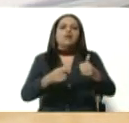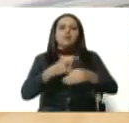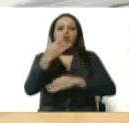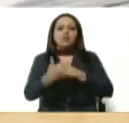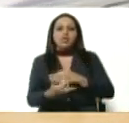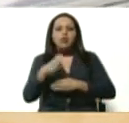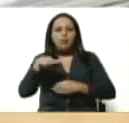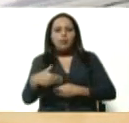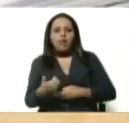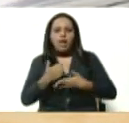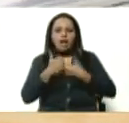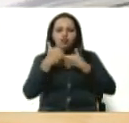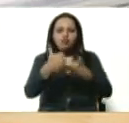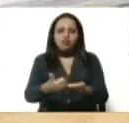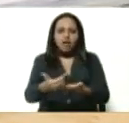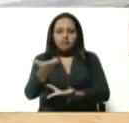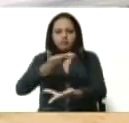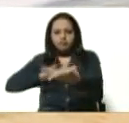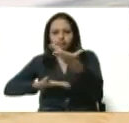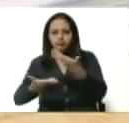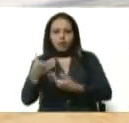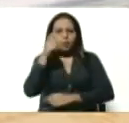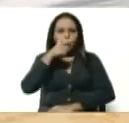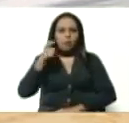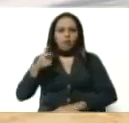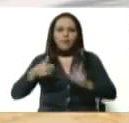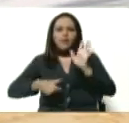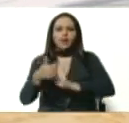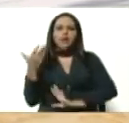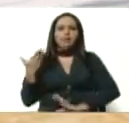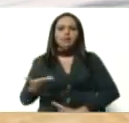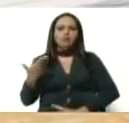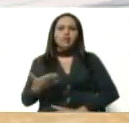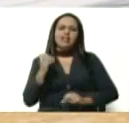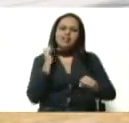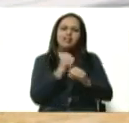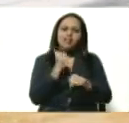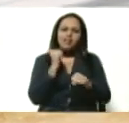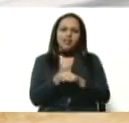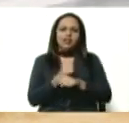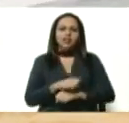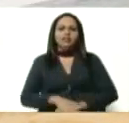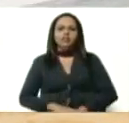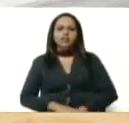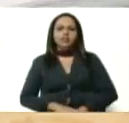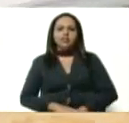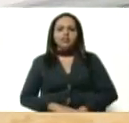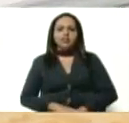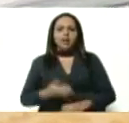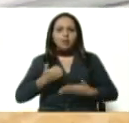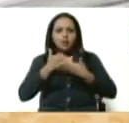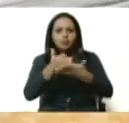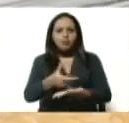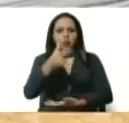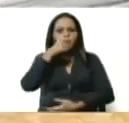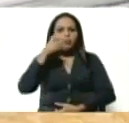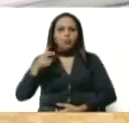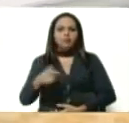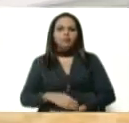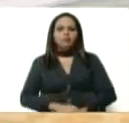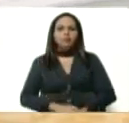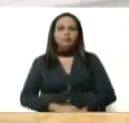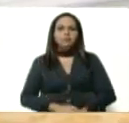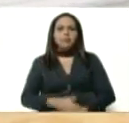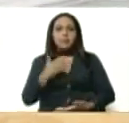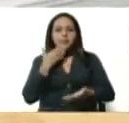generar beneficios para los pueblos, que eso es lo más importante, ¿no? Trabajar en función de los pueblos. Gracias